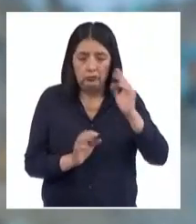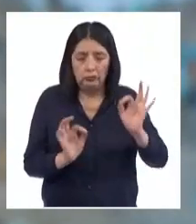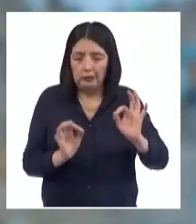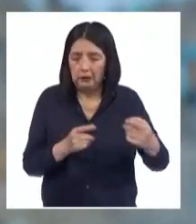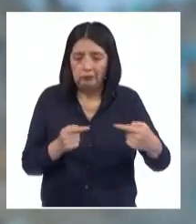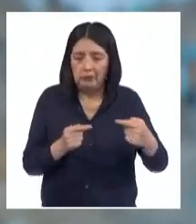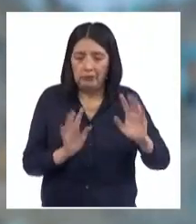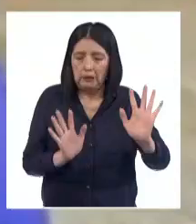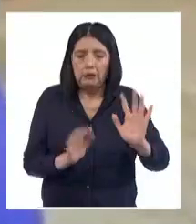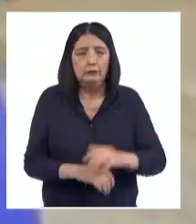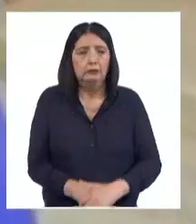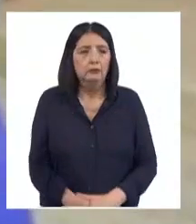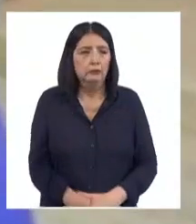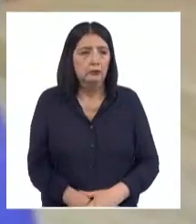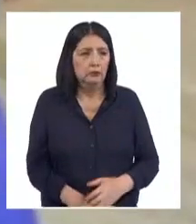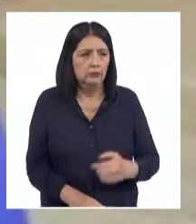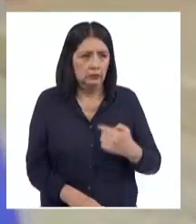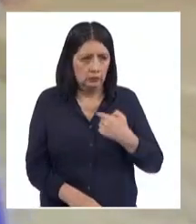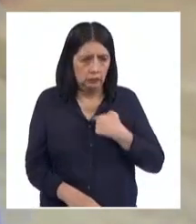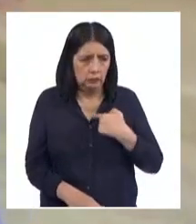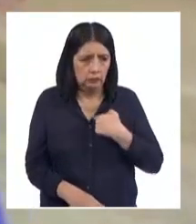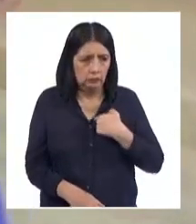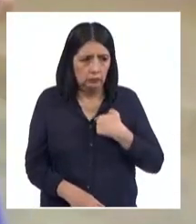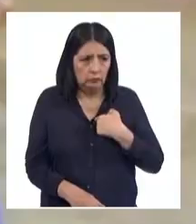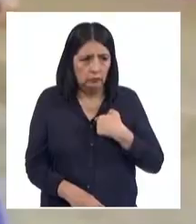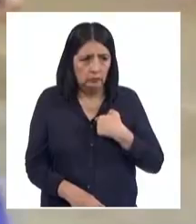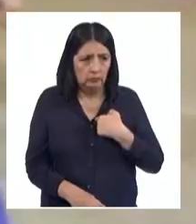Fujimori. Yo